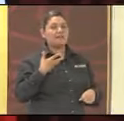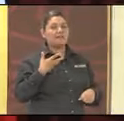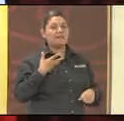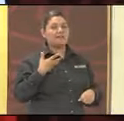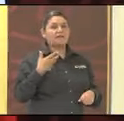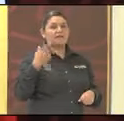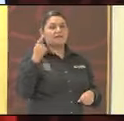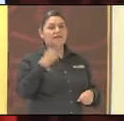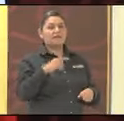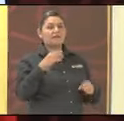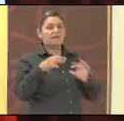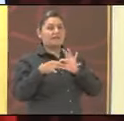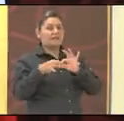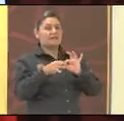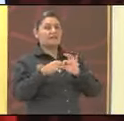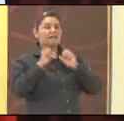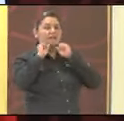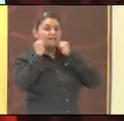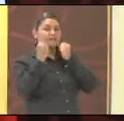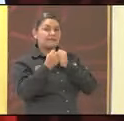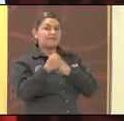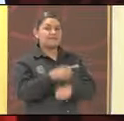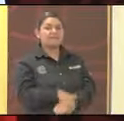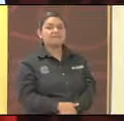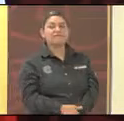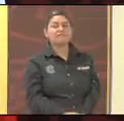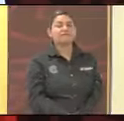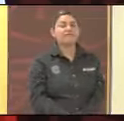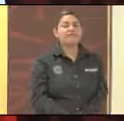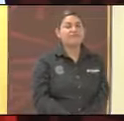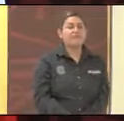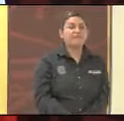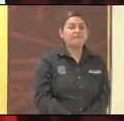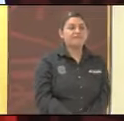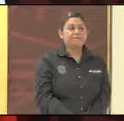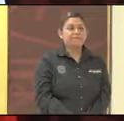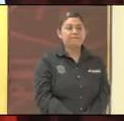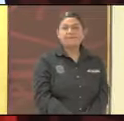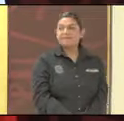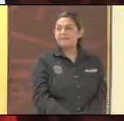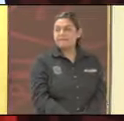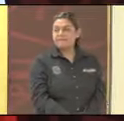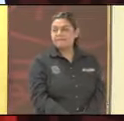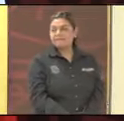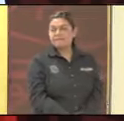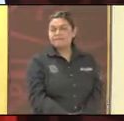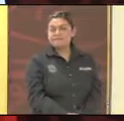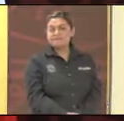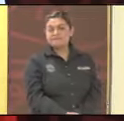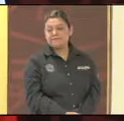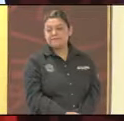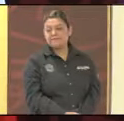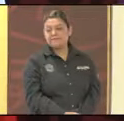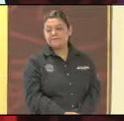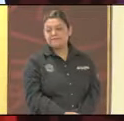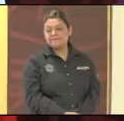Ahí está en redes sociales también. No, la carta no apareció. ¿No está? Pero no está aquí. A ver.